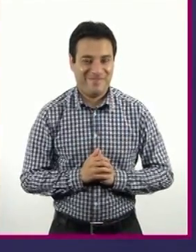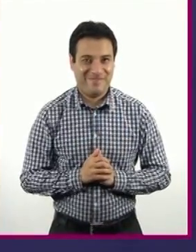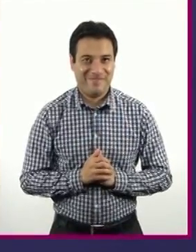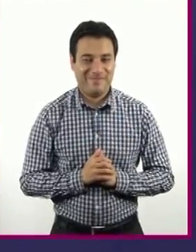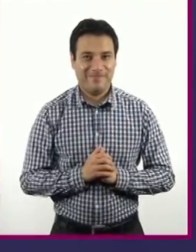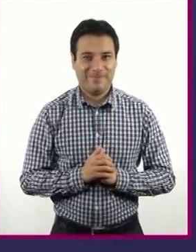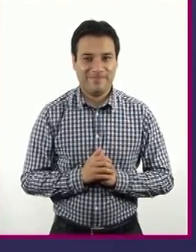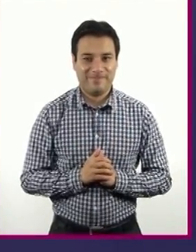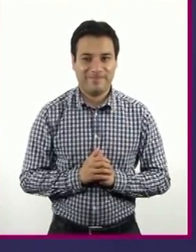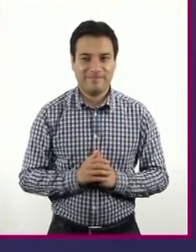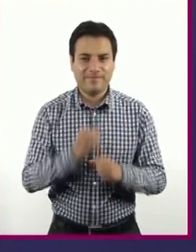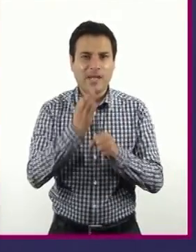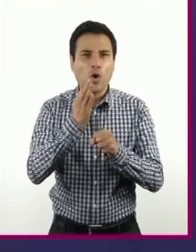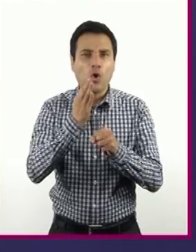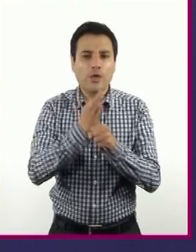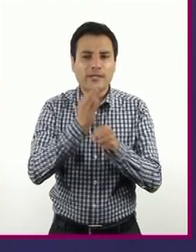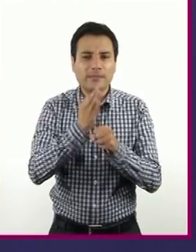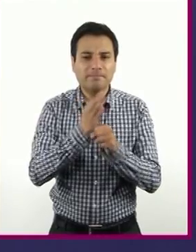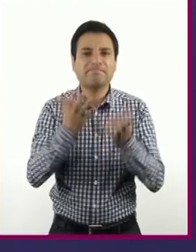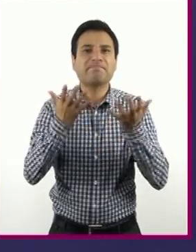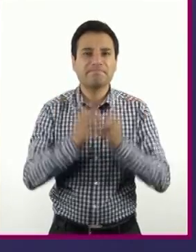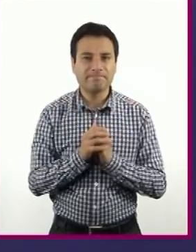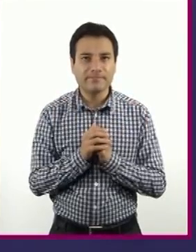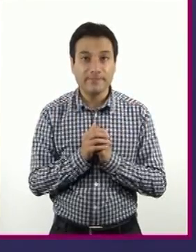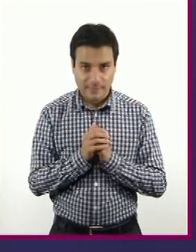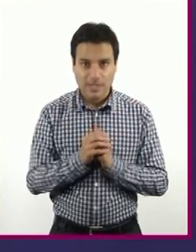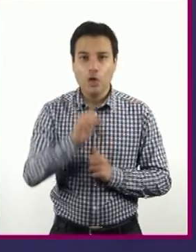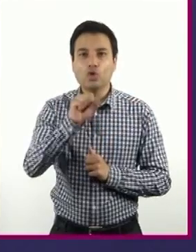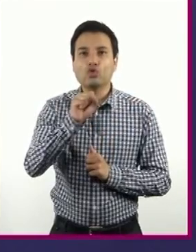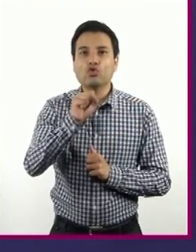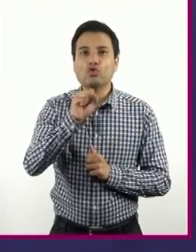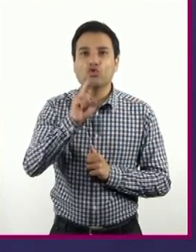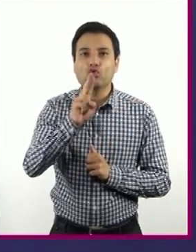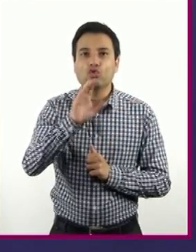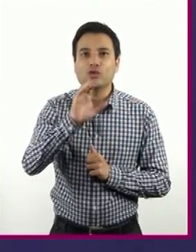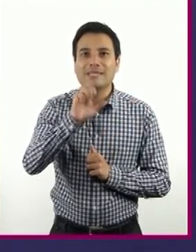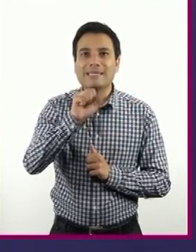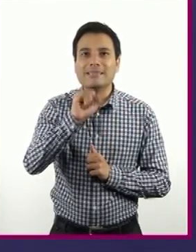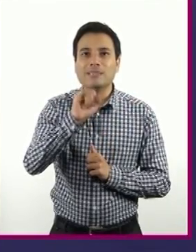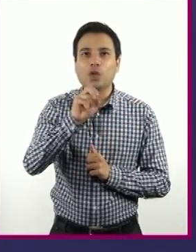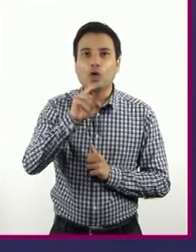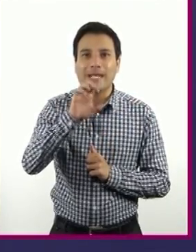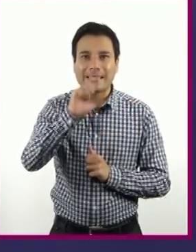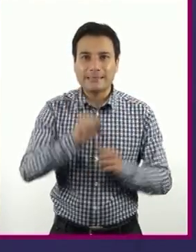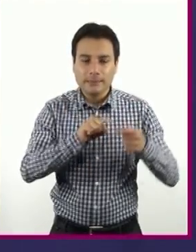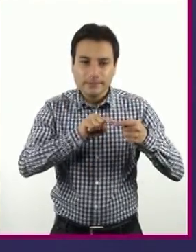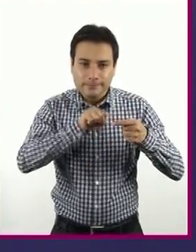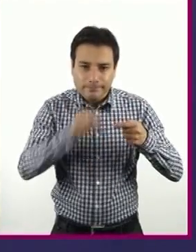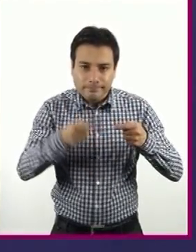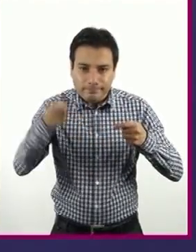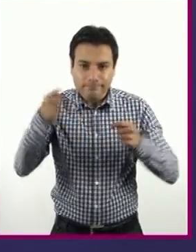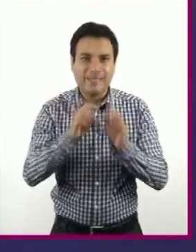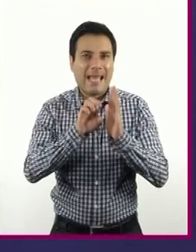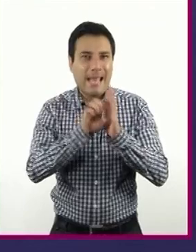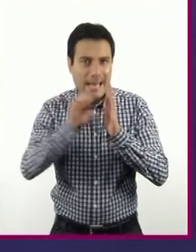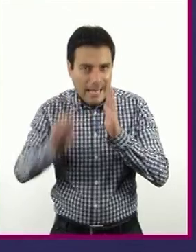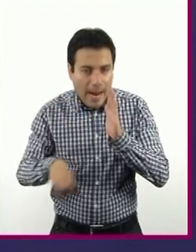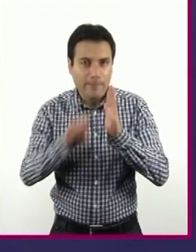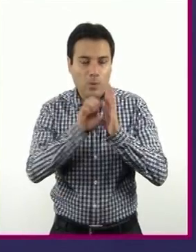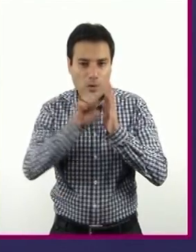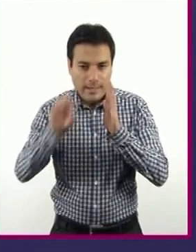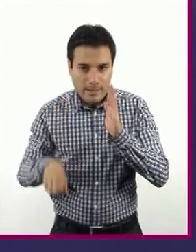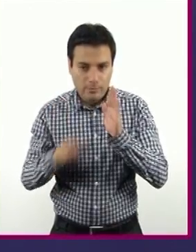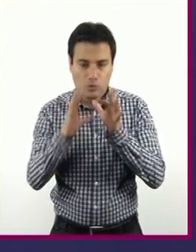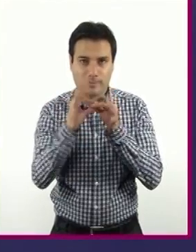Hoy aprenderemos a identificar sucesiones cuadráticas con ejemplos aritméticos. Esto nos